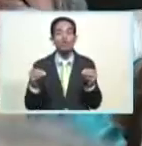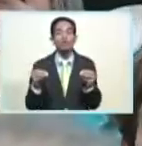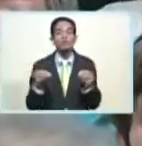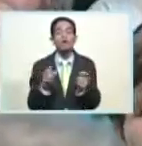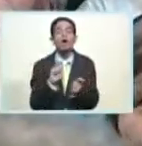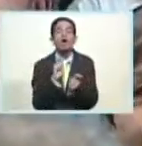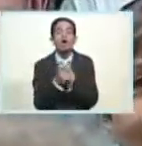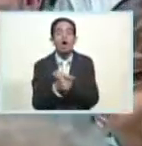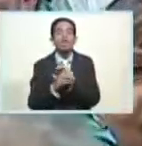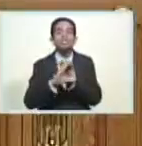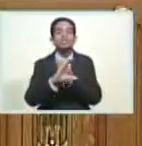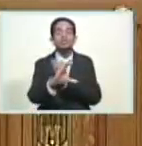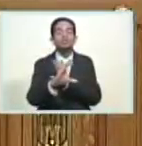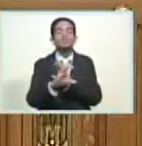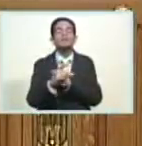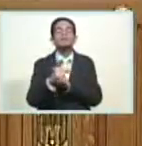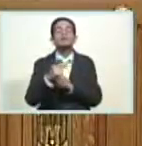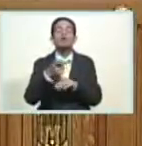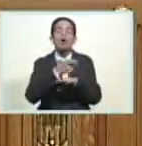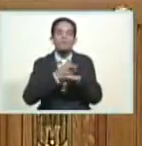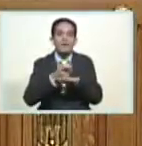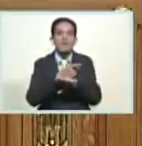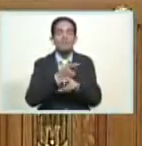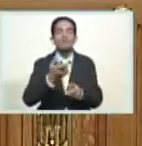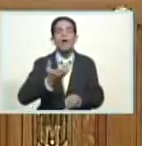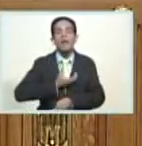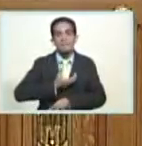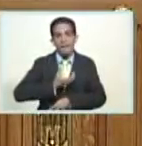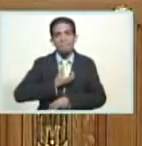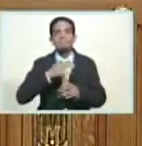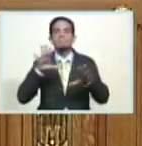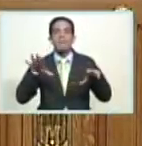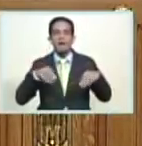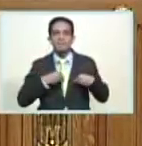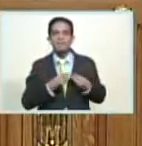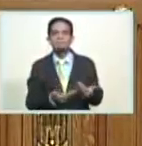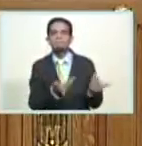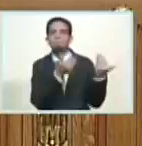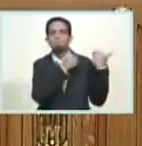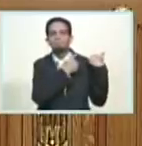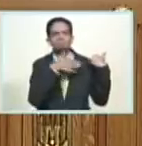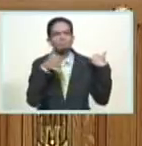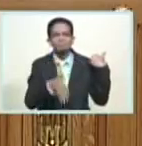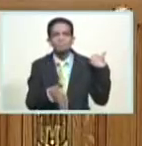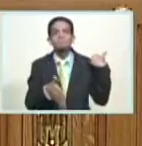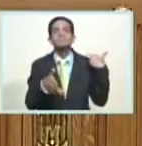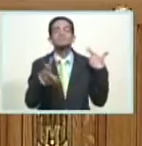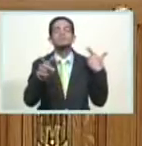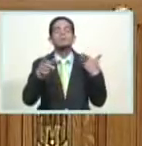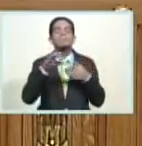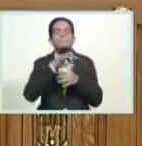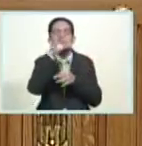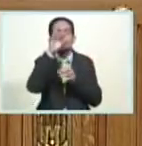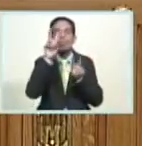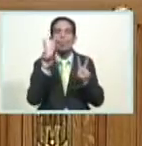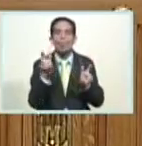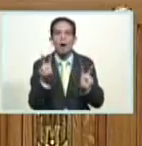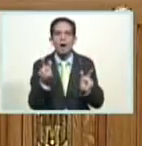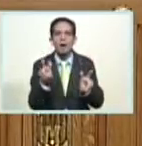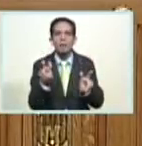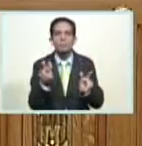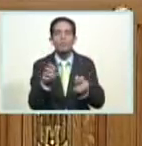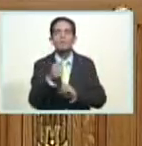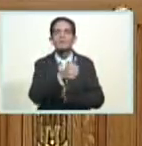compañeros, compañeras, gobernadores, alcaldes, asumamos las responsabilidades con un espíritu nuevo. A que hagamos